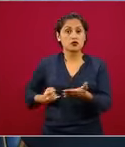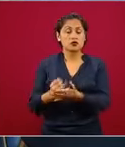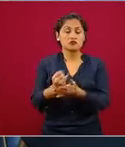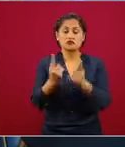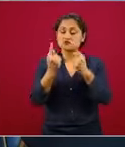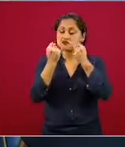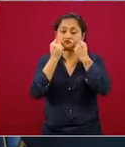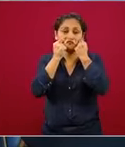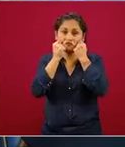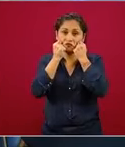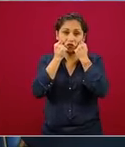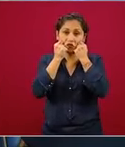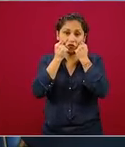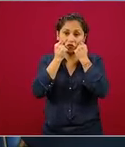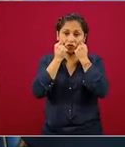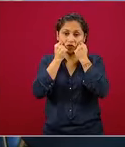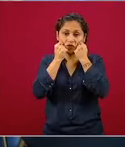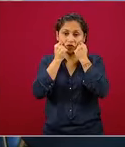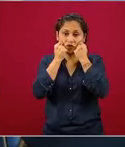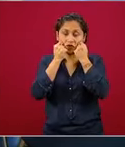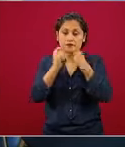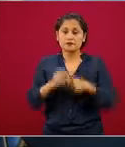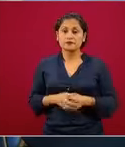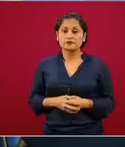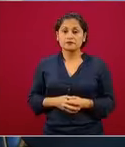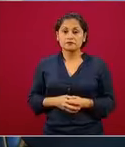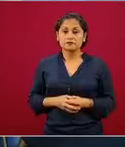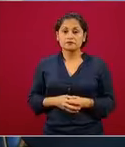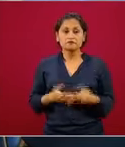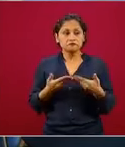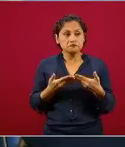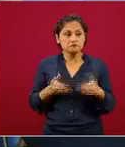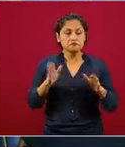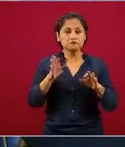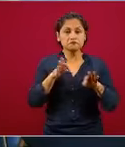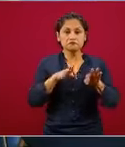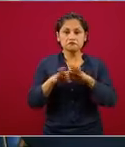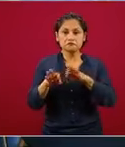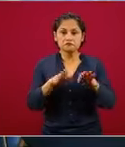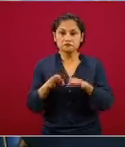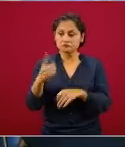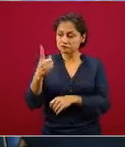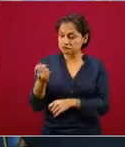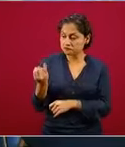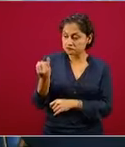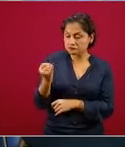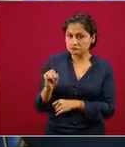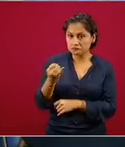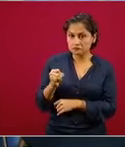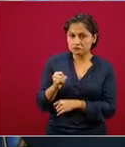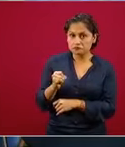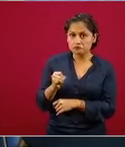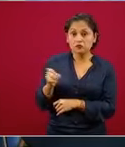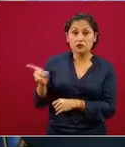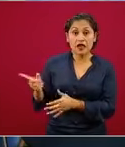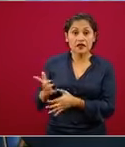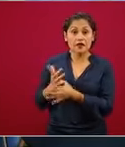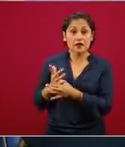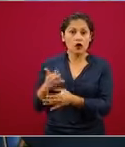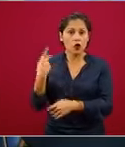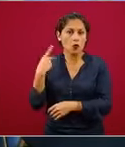aperturara la economía a partir del 1 de junio, En Puebla no se